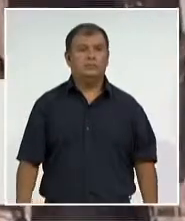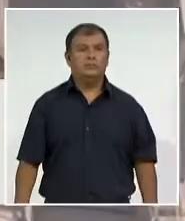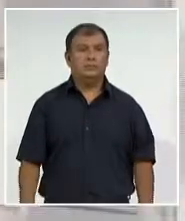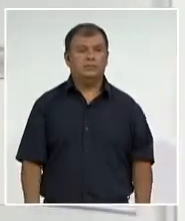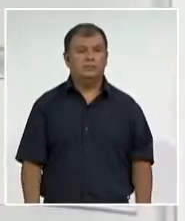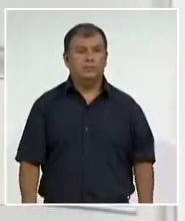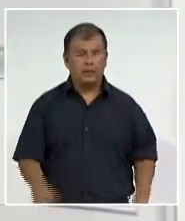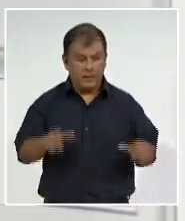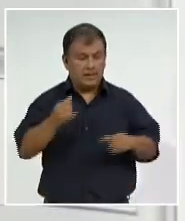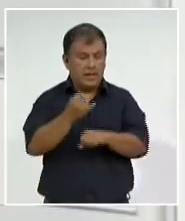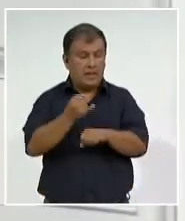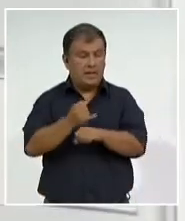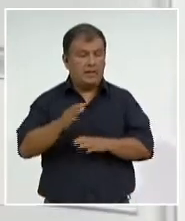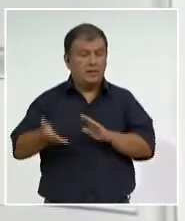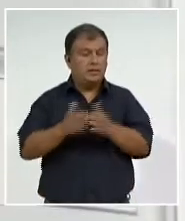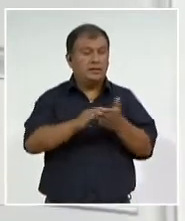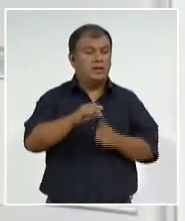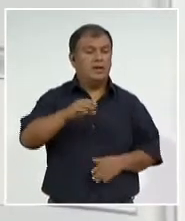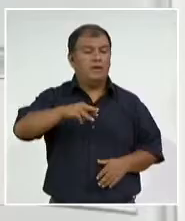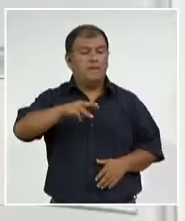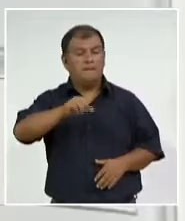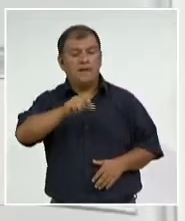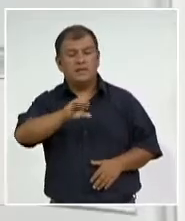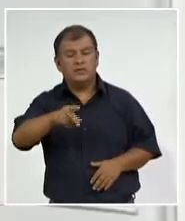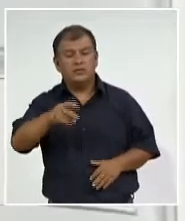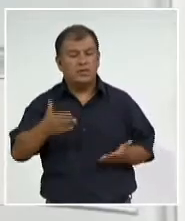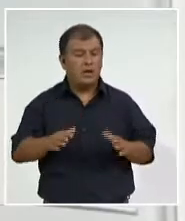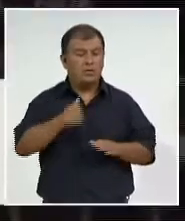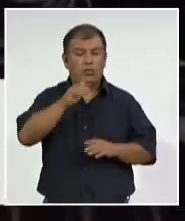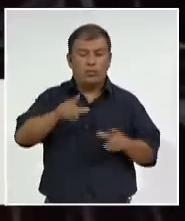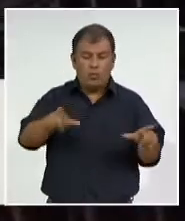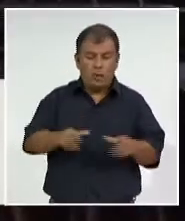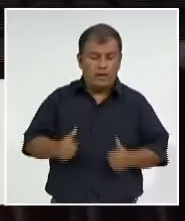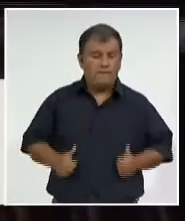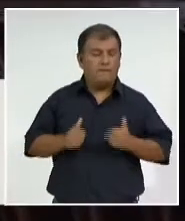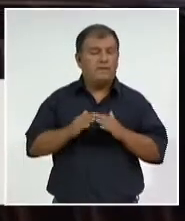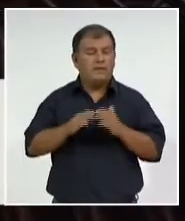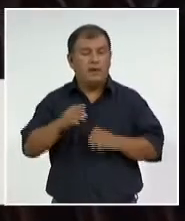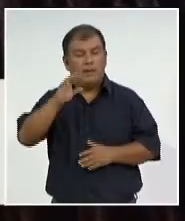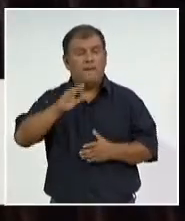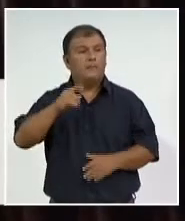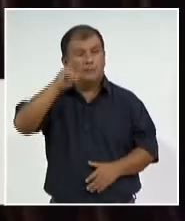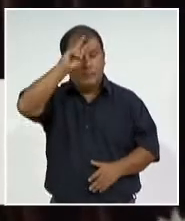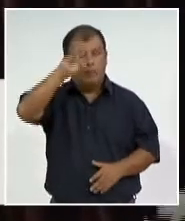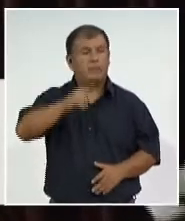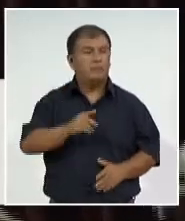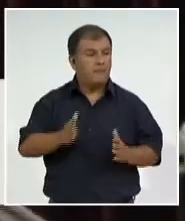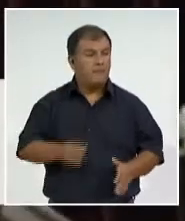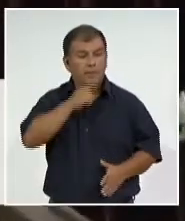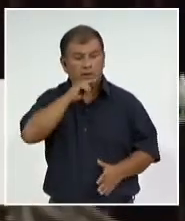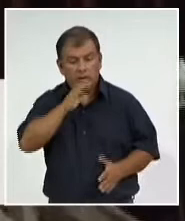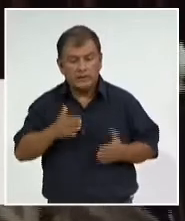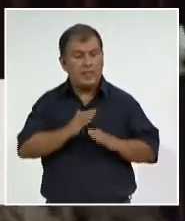esta iglesia de la ciudad de springfield massachusetts se ha convertido ahora en el nuevo hogar y refugio de una peruana que intenta evitar así la